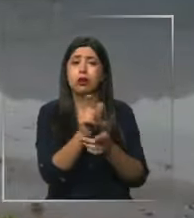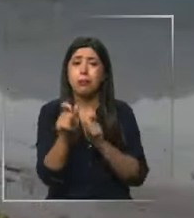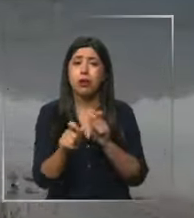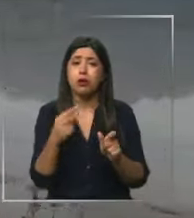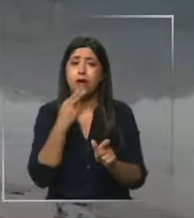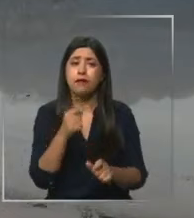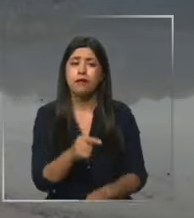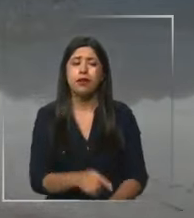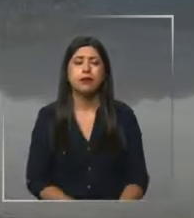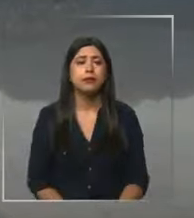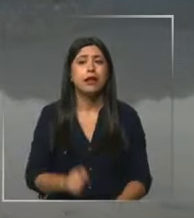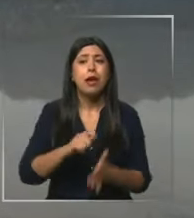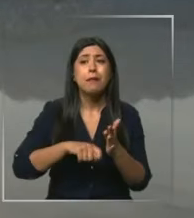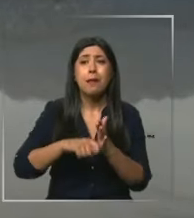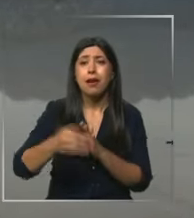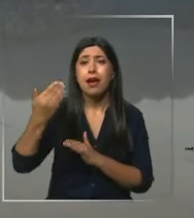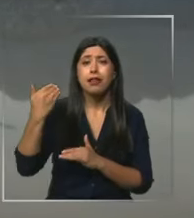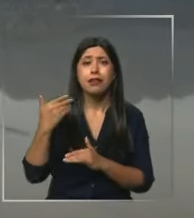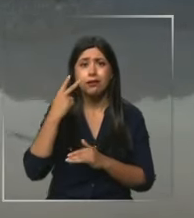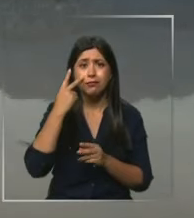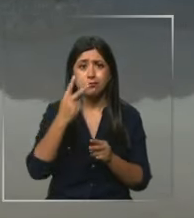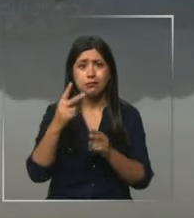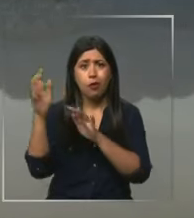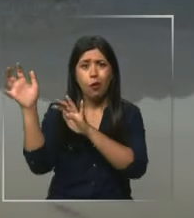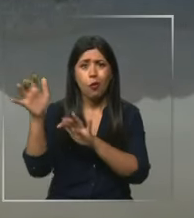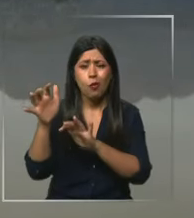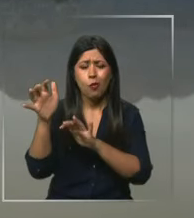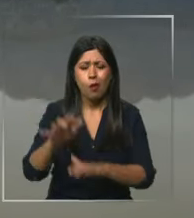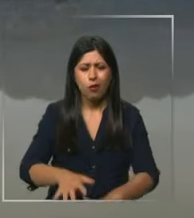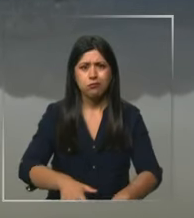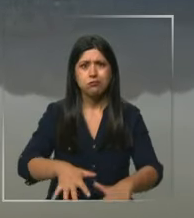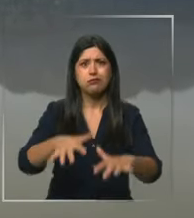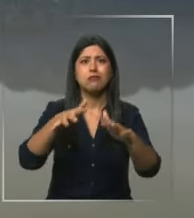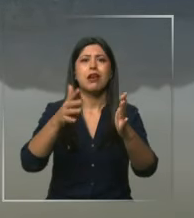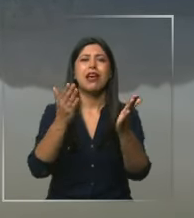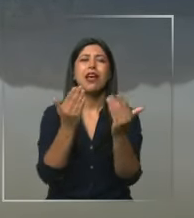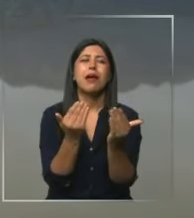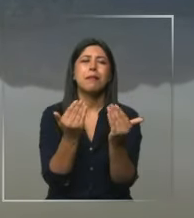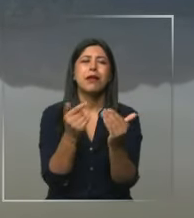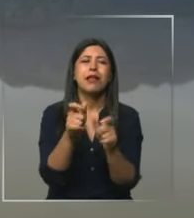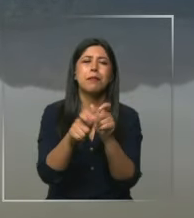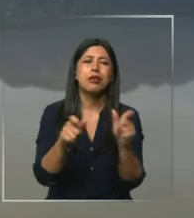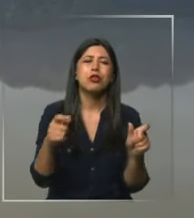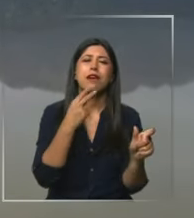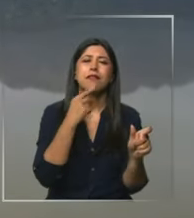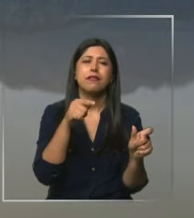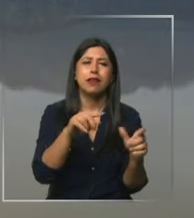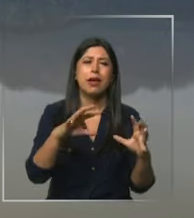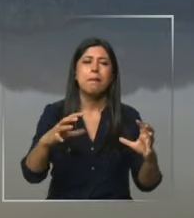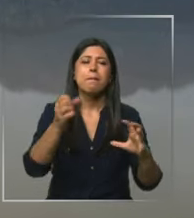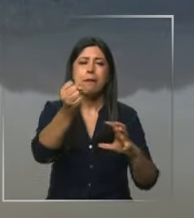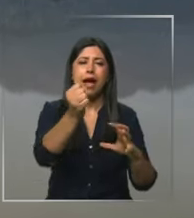Hace unos meses estas imágenes llenaron de esperanza a toda la comunidad de Paine.